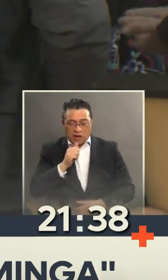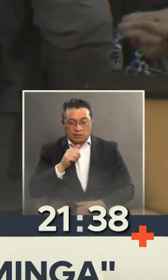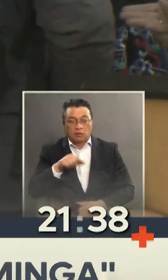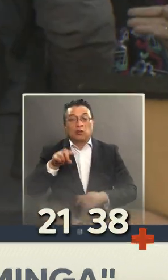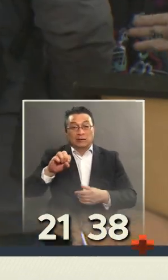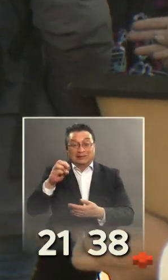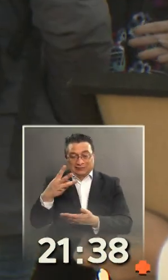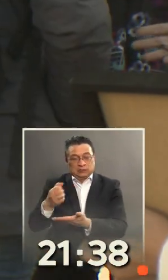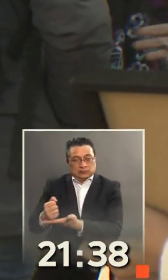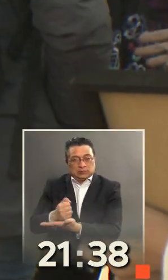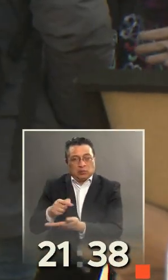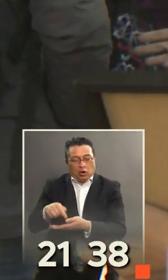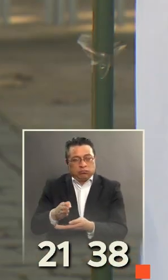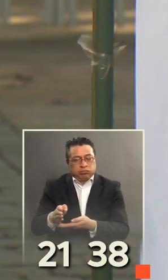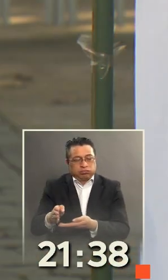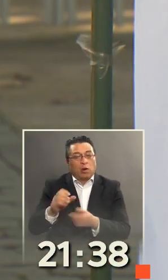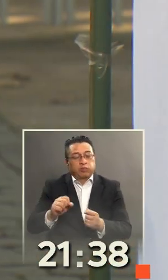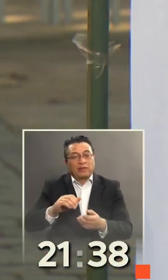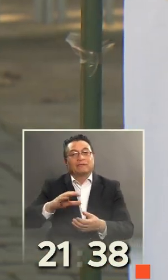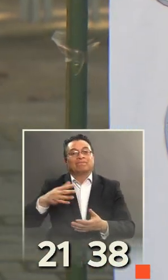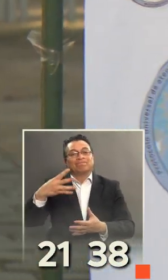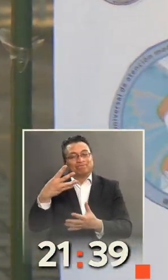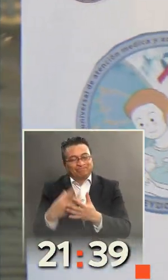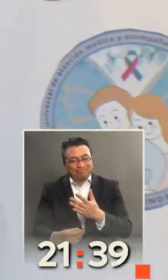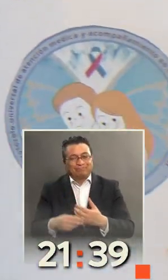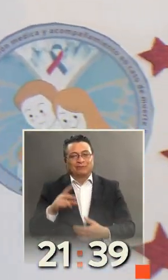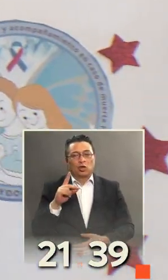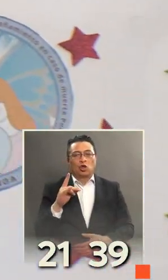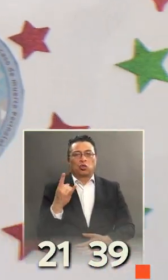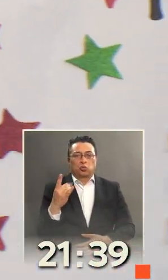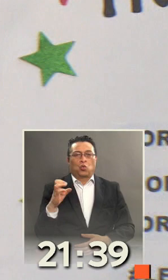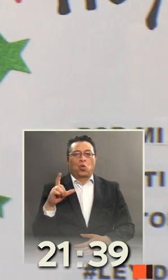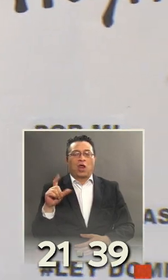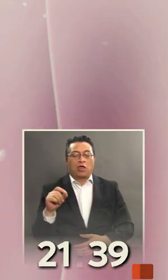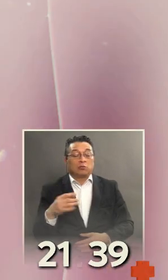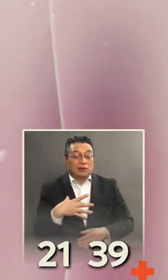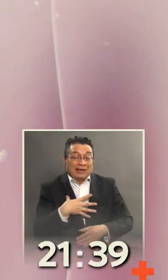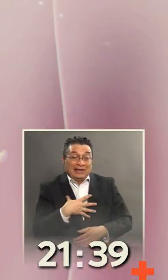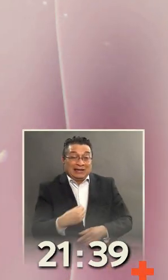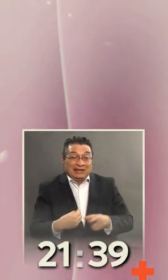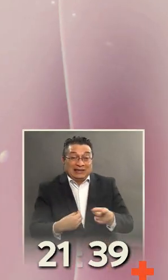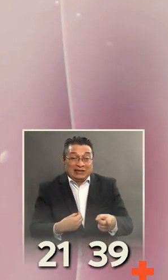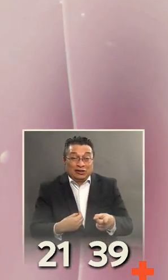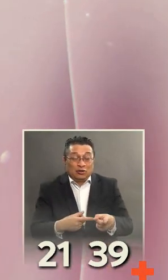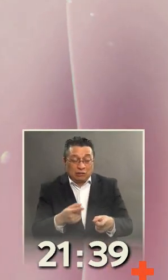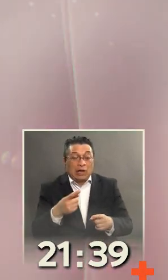el comienzo de sanar ese duelo por aquel hijo o hija que existió,